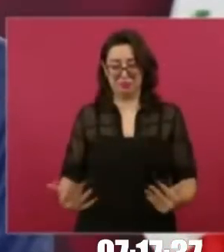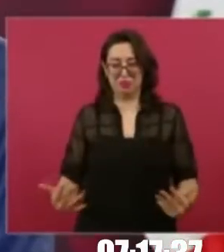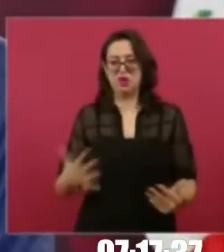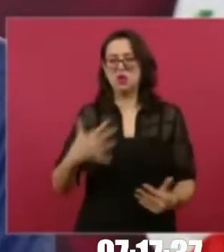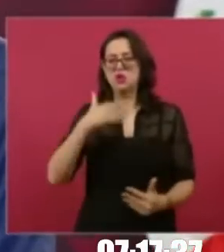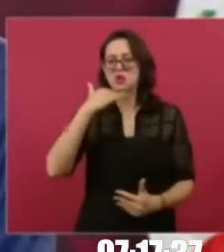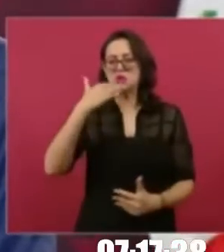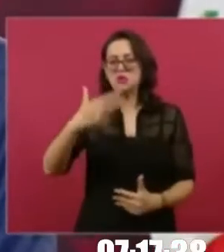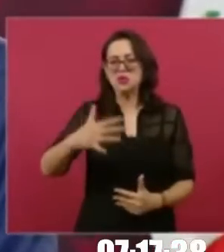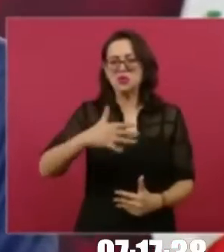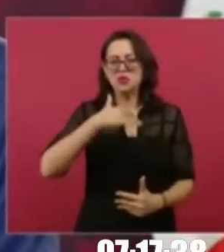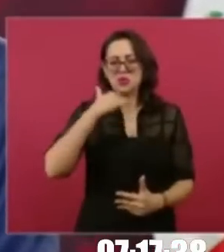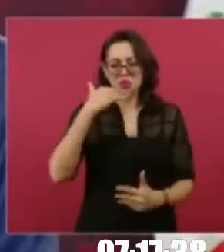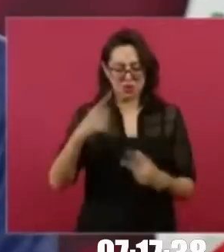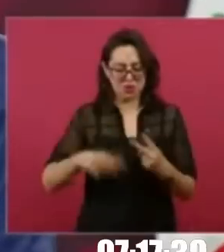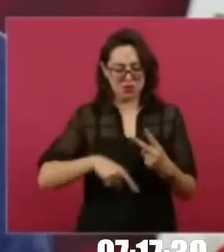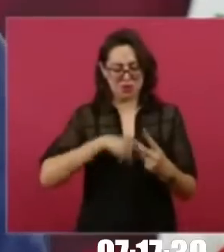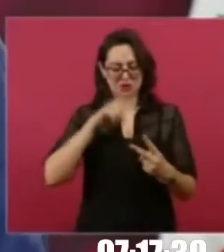y lamentable